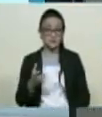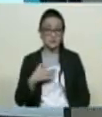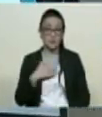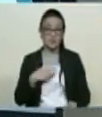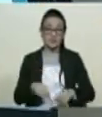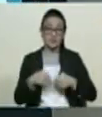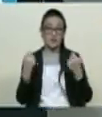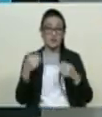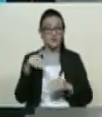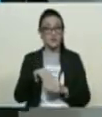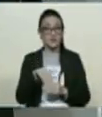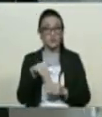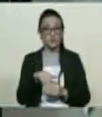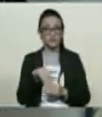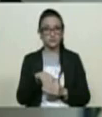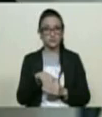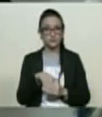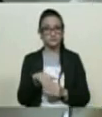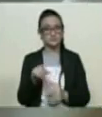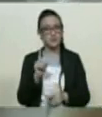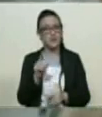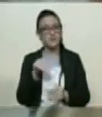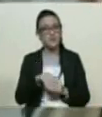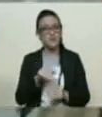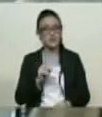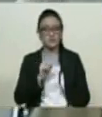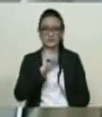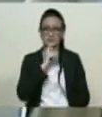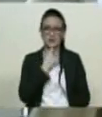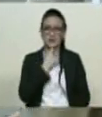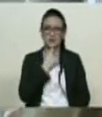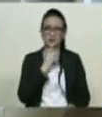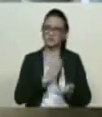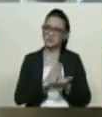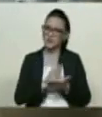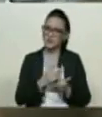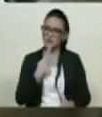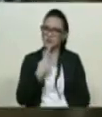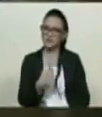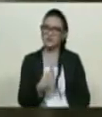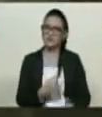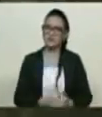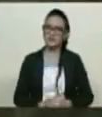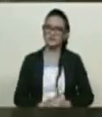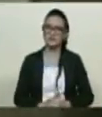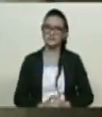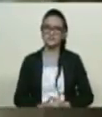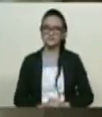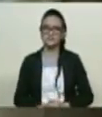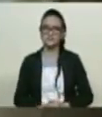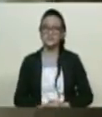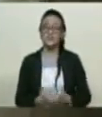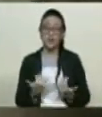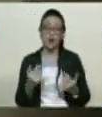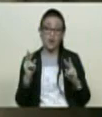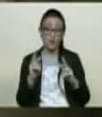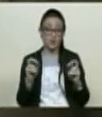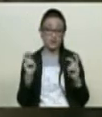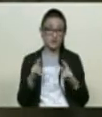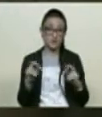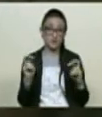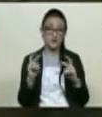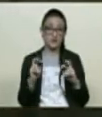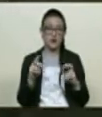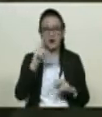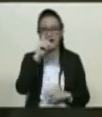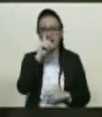voto. El voto es secreto, y siempre lo dijimos. Entonces, bueno, pusimos una auditoría también en el